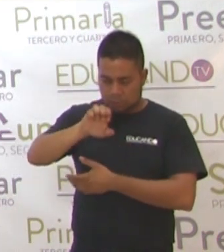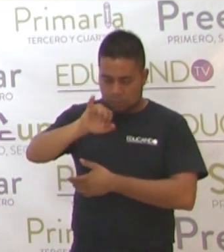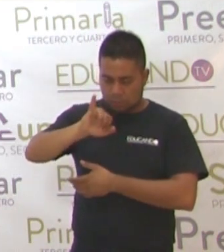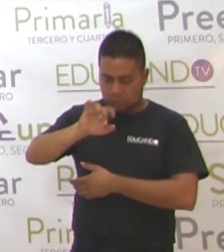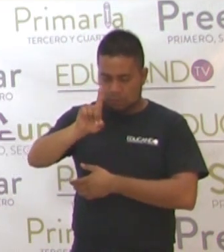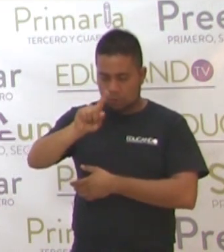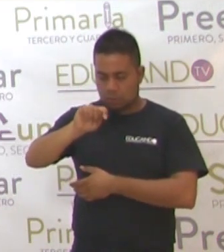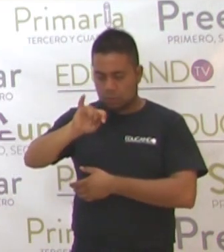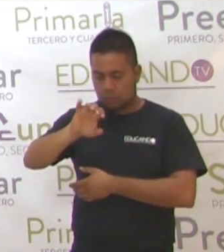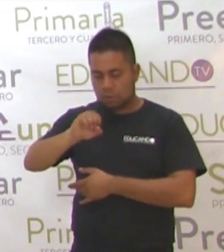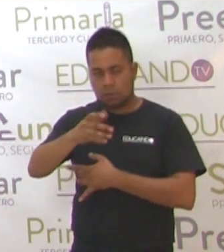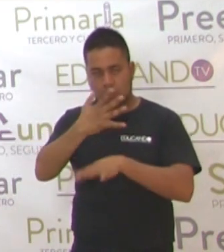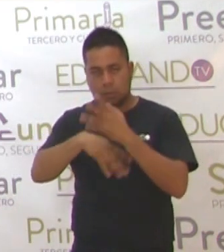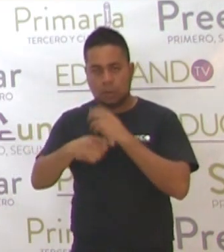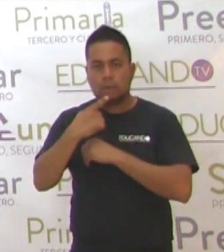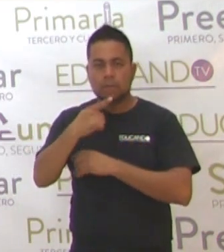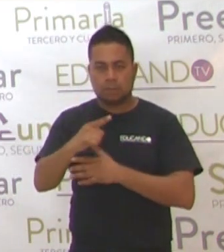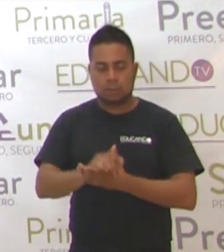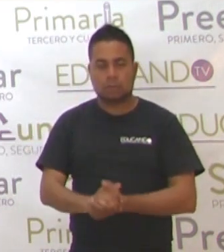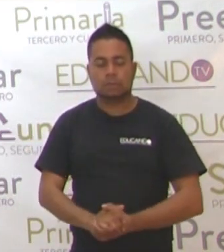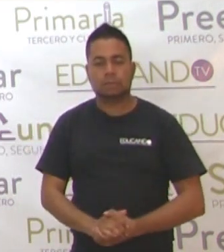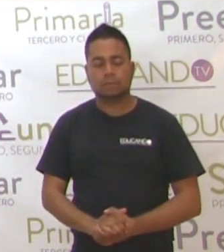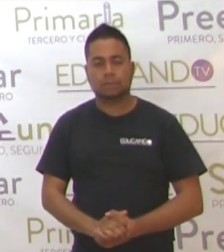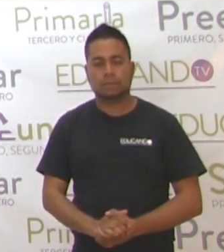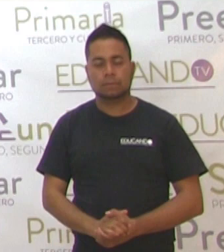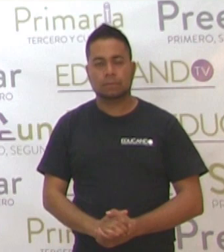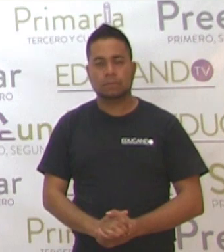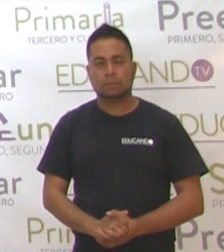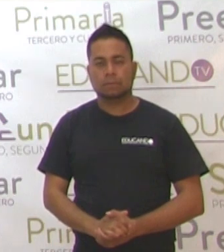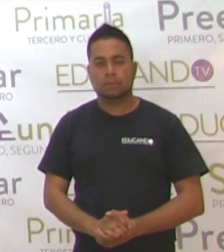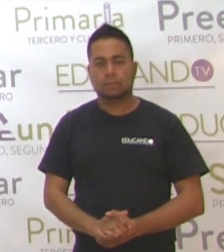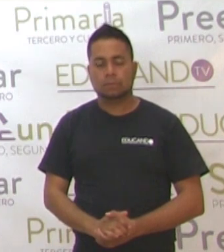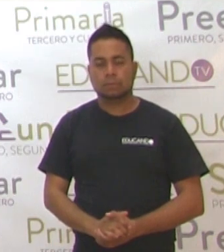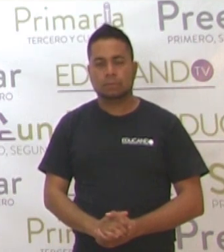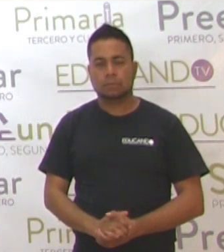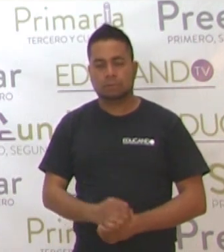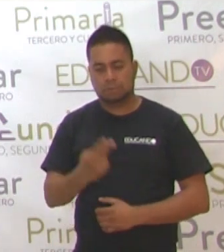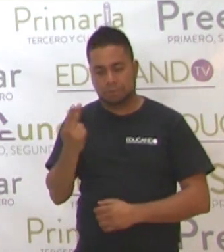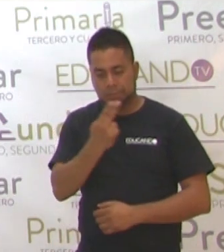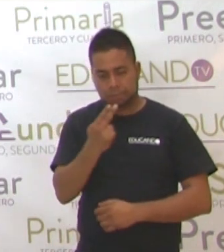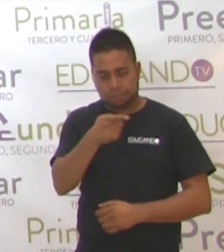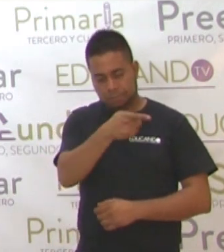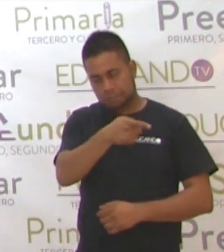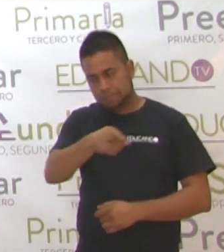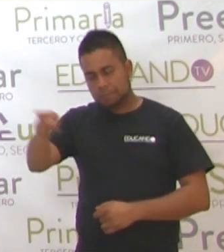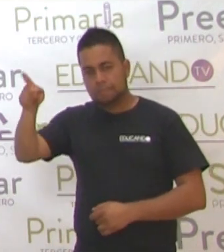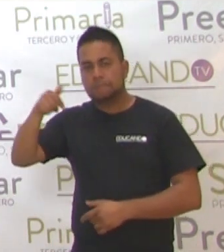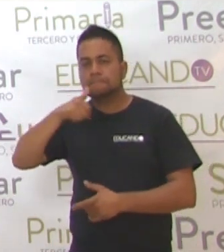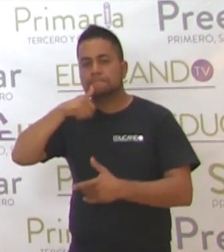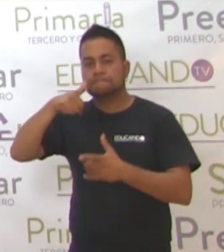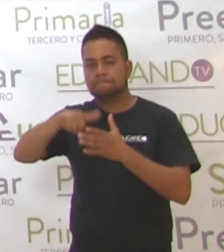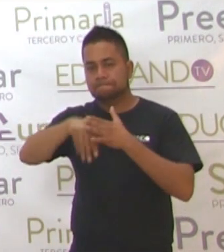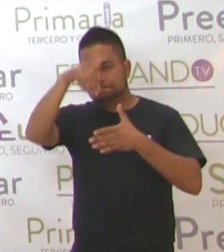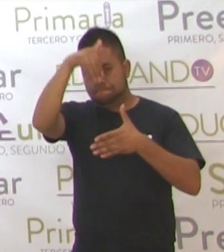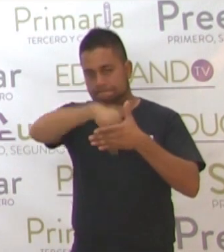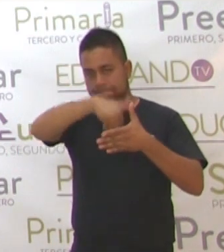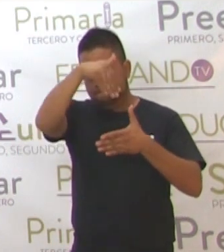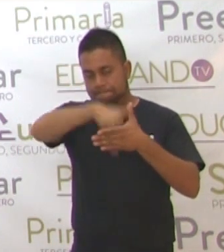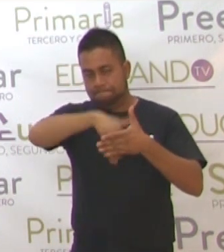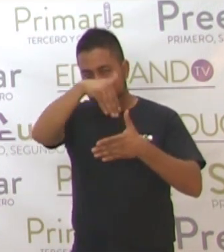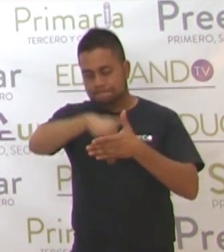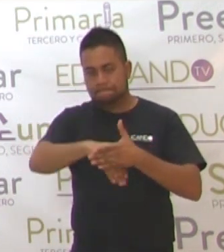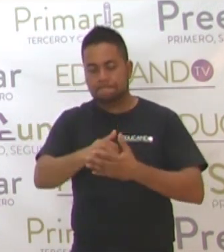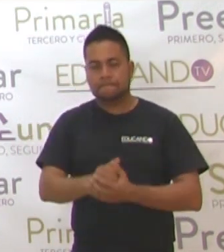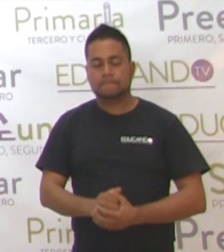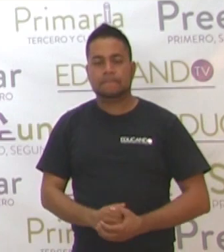oración necesito que vayas al correo bien corre